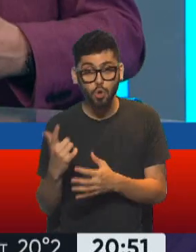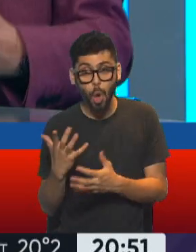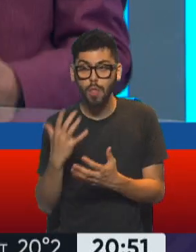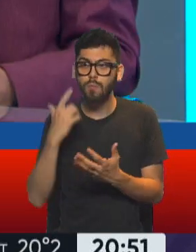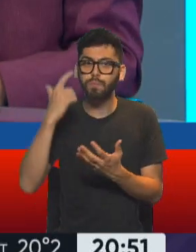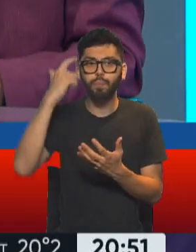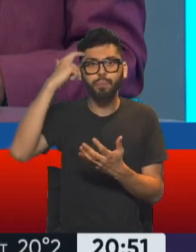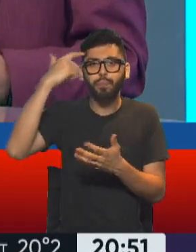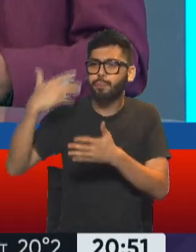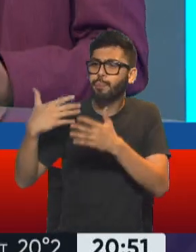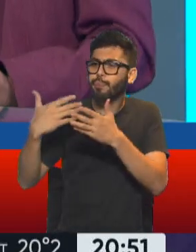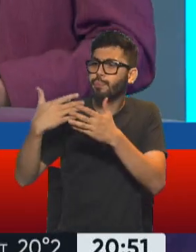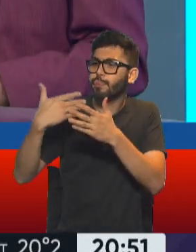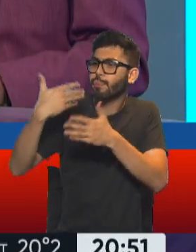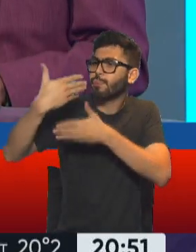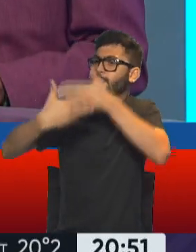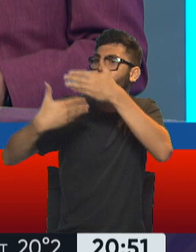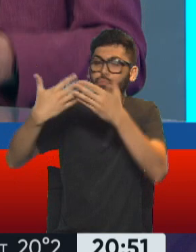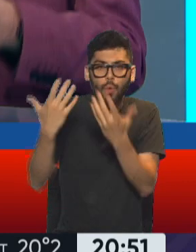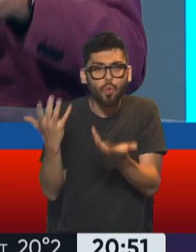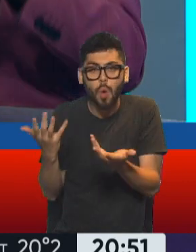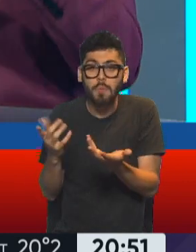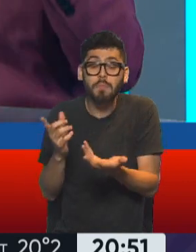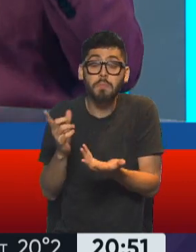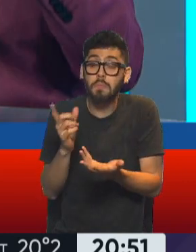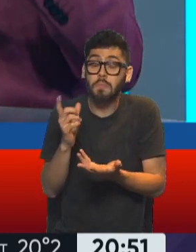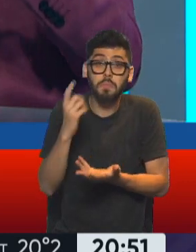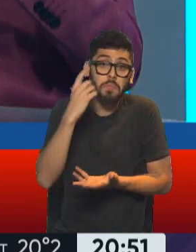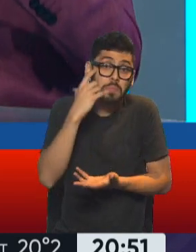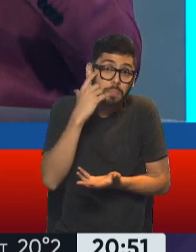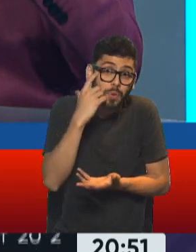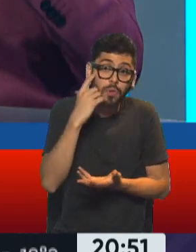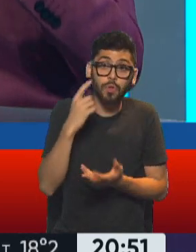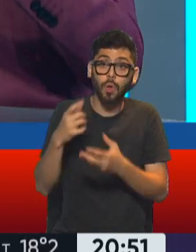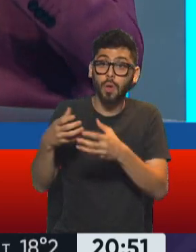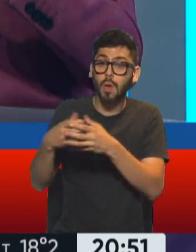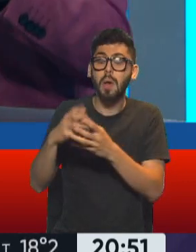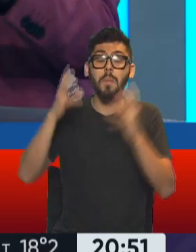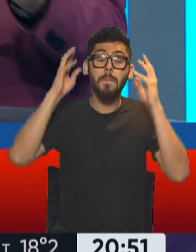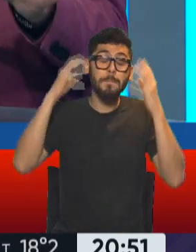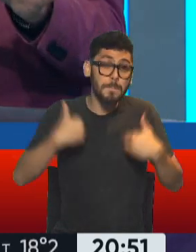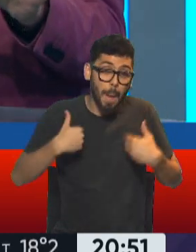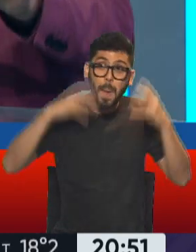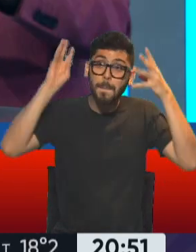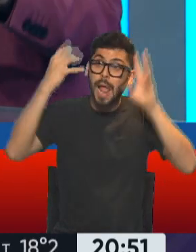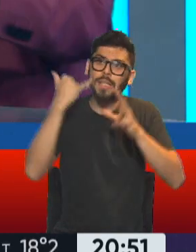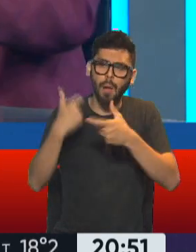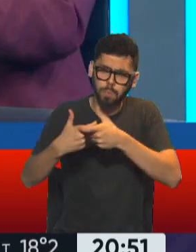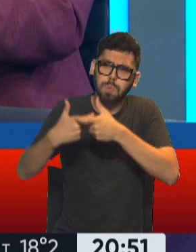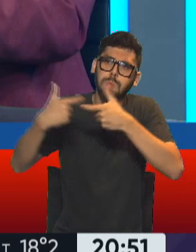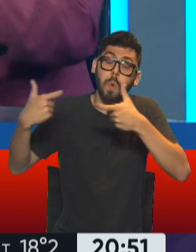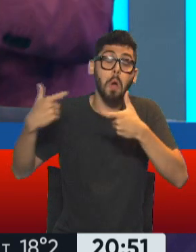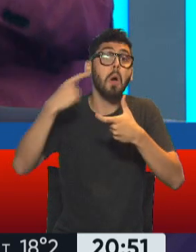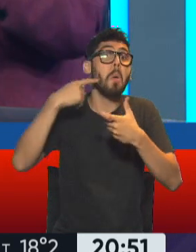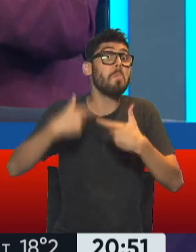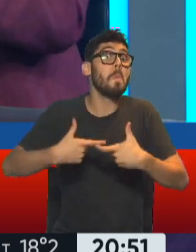de ninguna manera pienso que hay alguna mínima chance de que crezca mi ley más de lo que ha crecido por supuesto ha